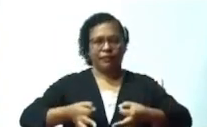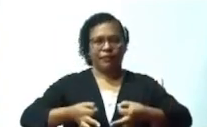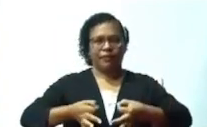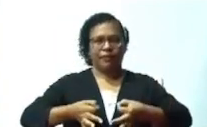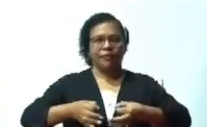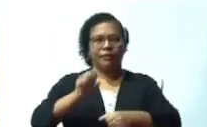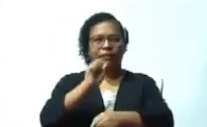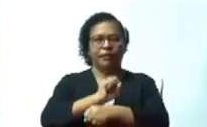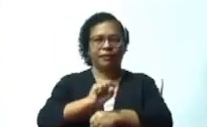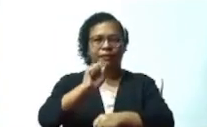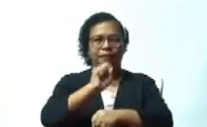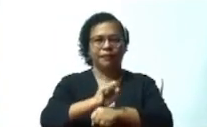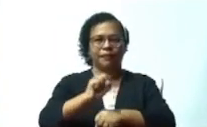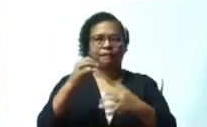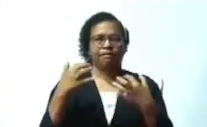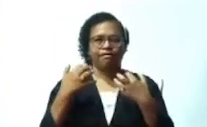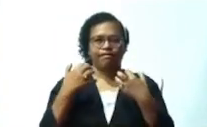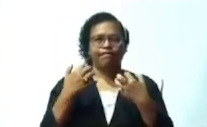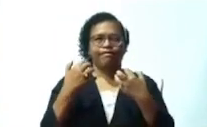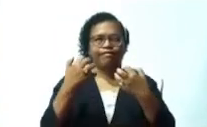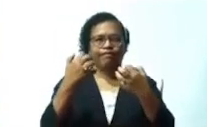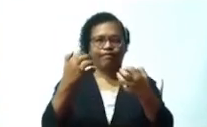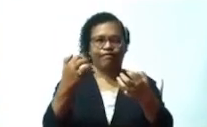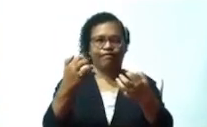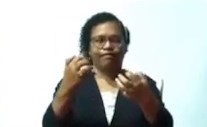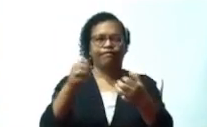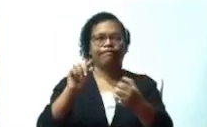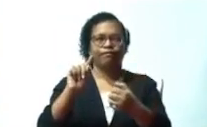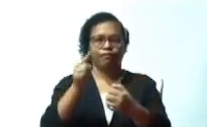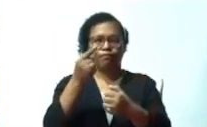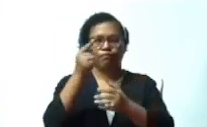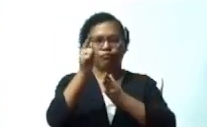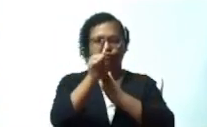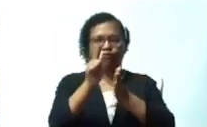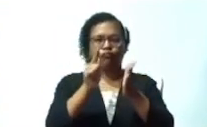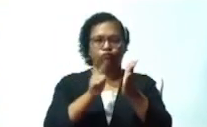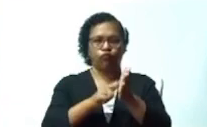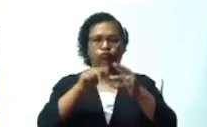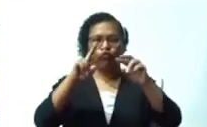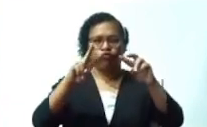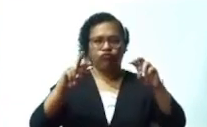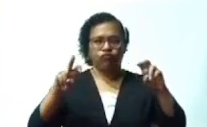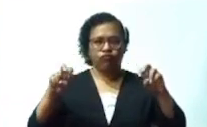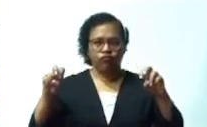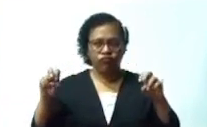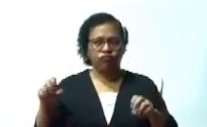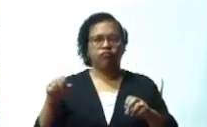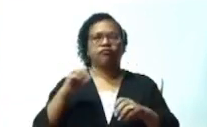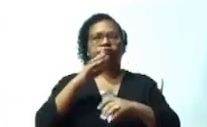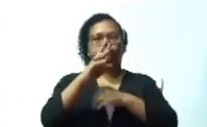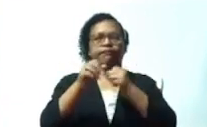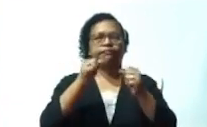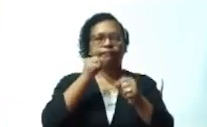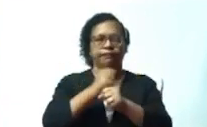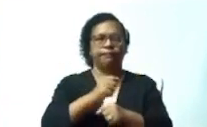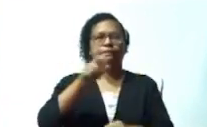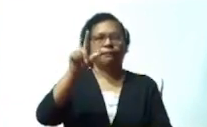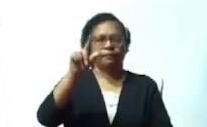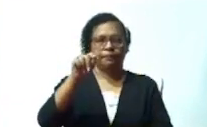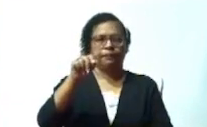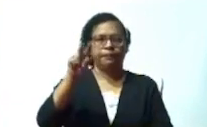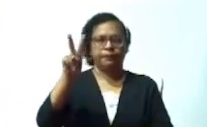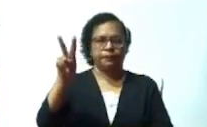trabajos de esta primera legislatura ordinaria correspondiente al año